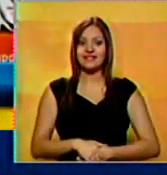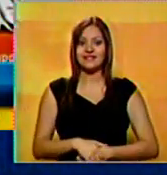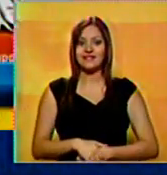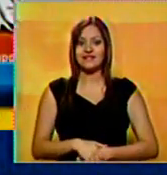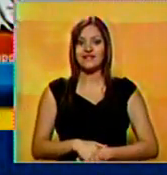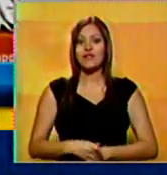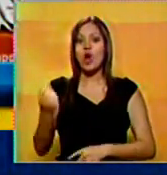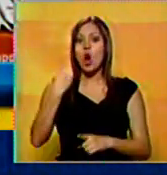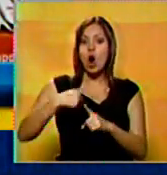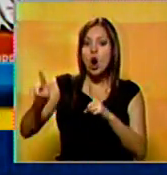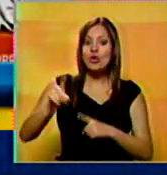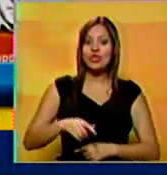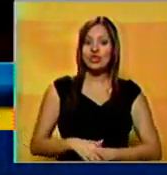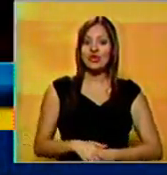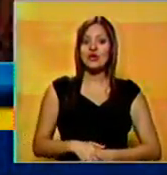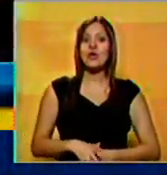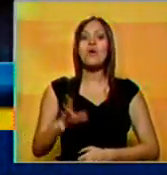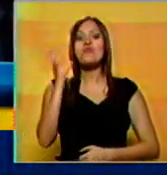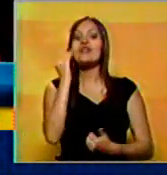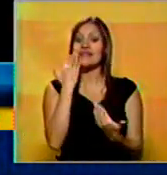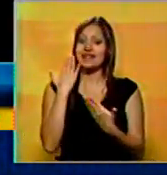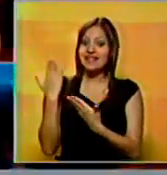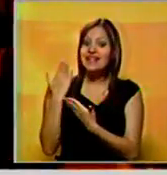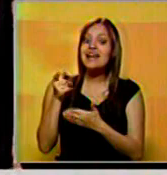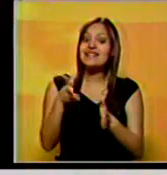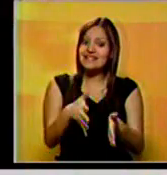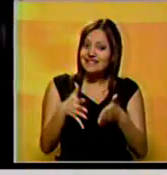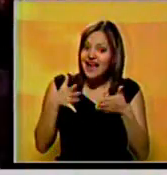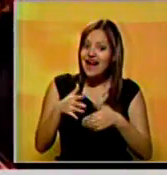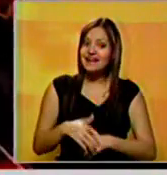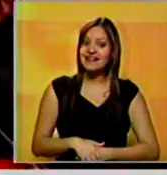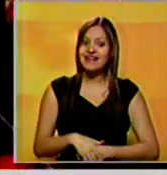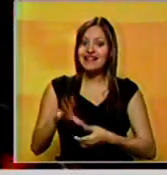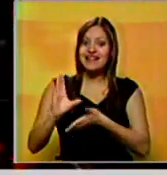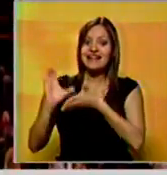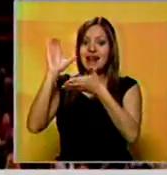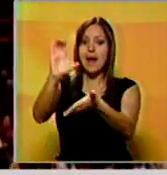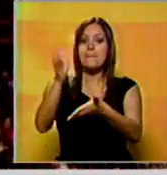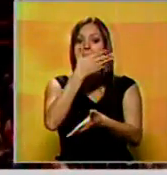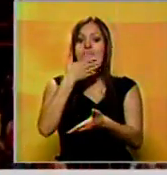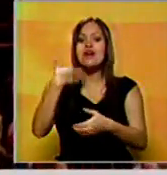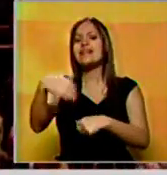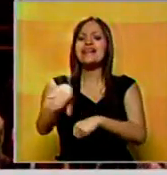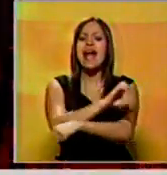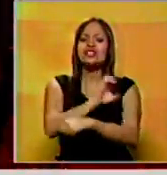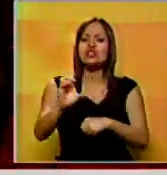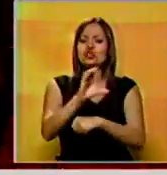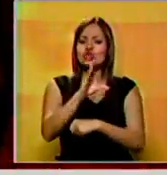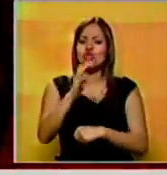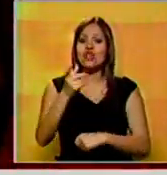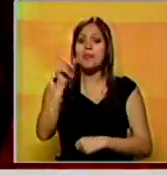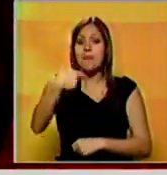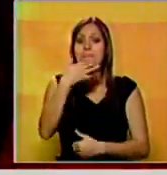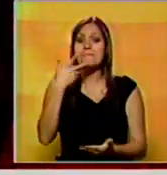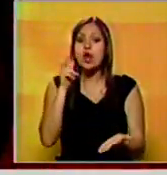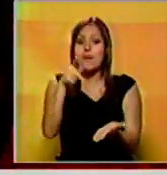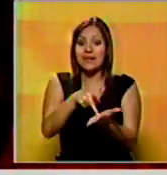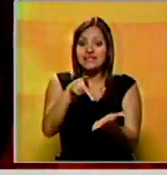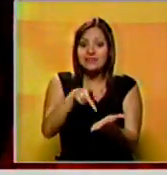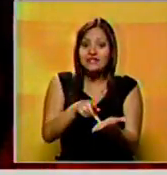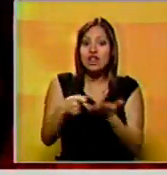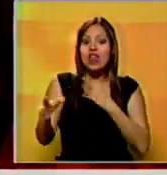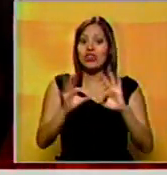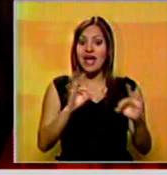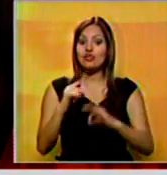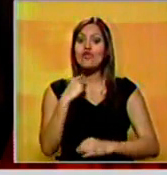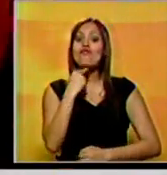Por su parte, la neozelandesa Lorde se fue a casa con el Grammy a mejor canción del año y mejor actuación pop